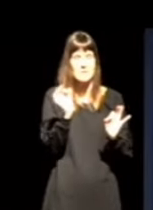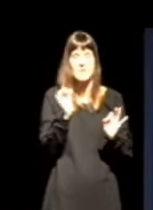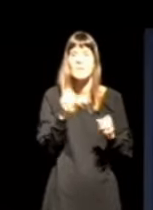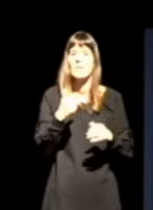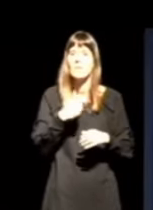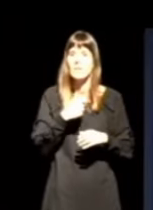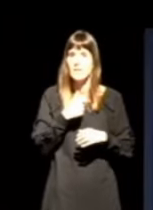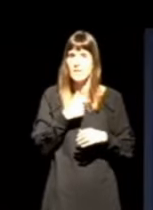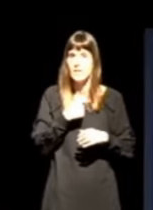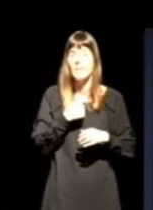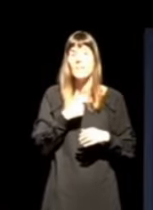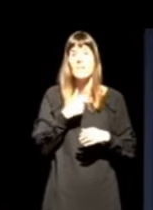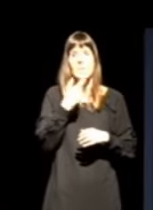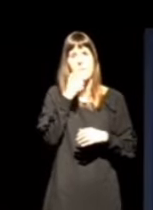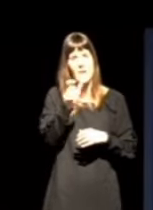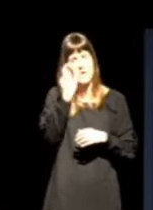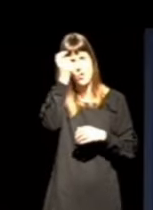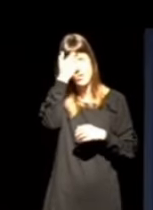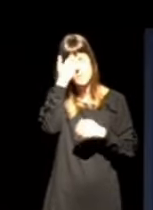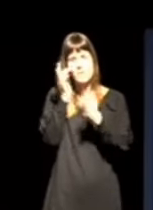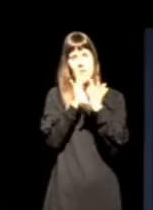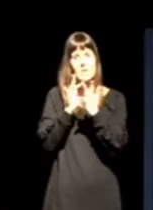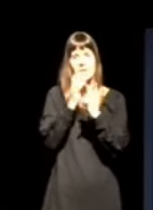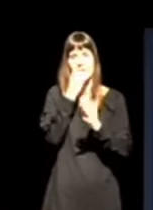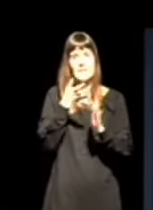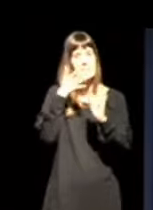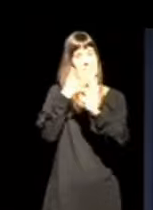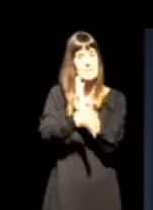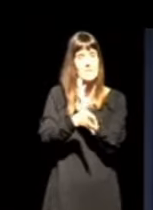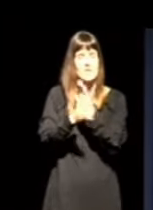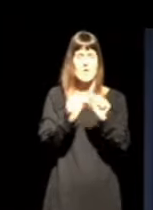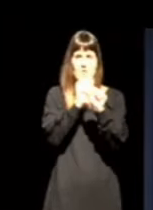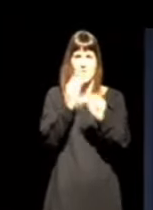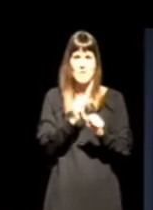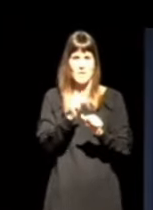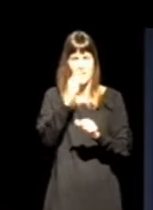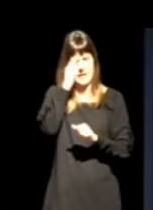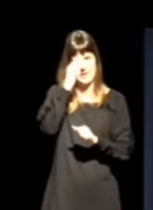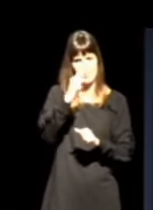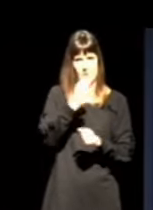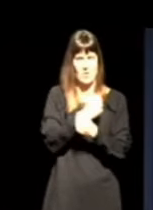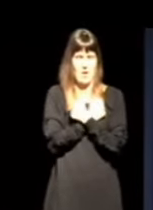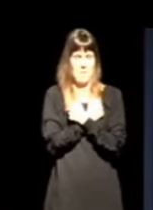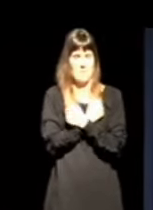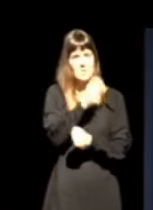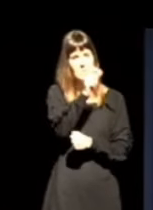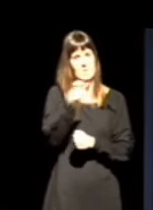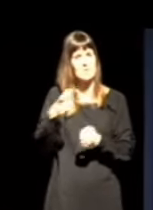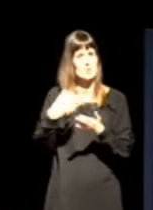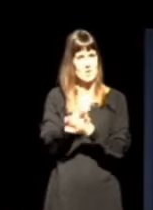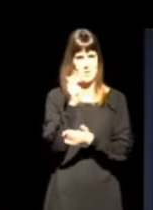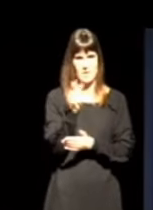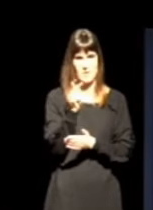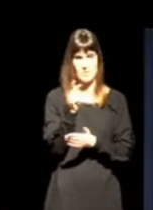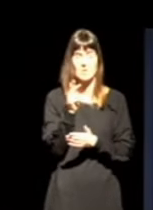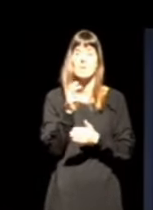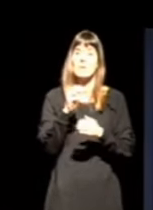Utilizo el concepto de buen trato como una forma de expresión del respeto y amor que merecemos y que podemos manifestar en nuestro